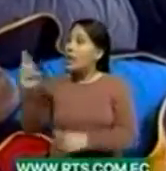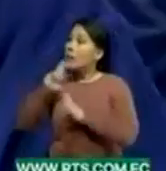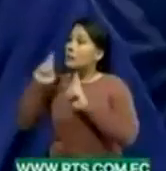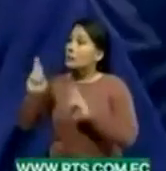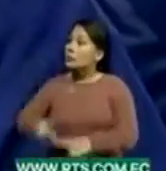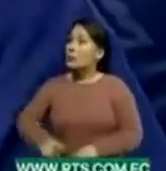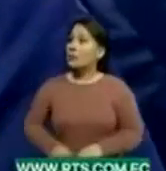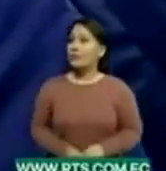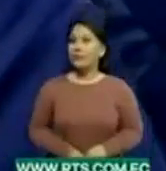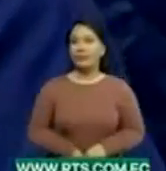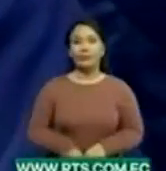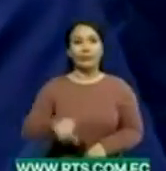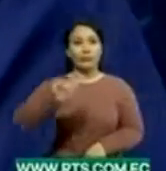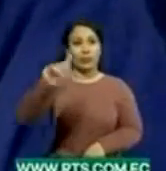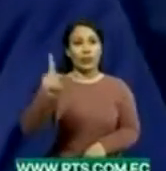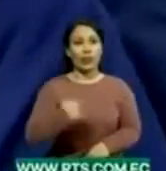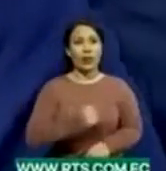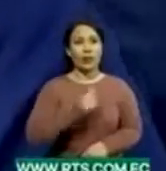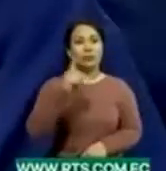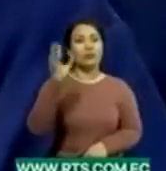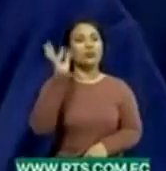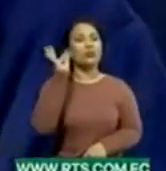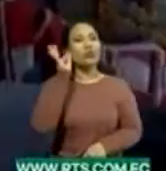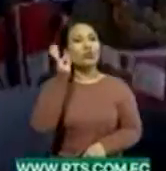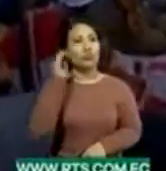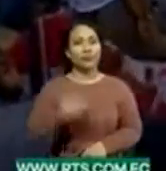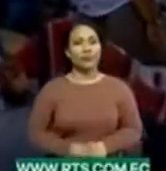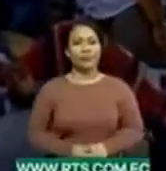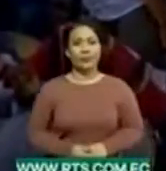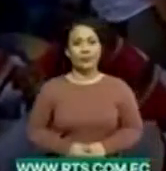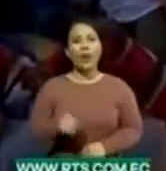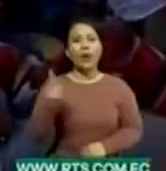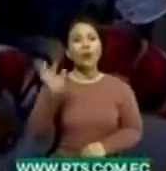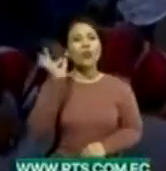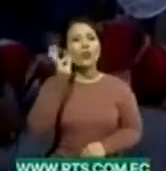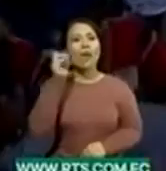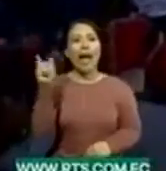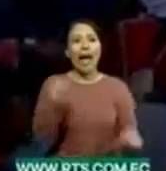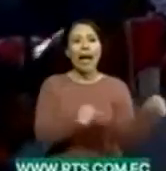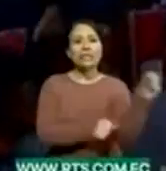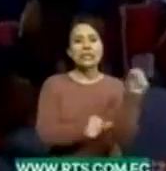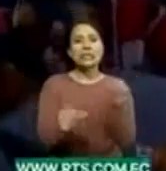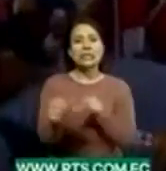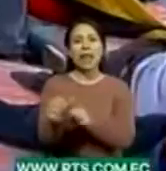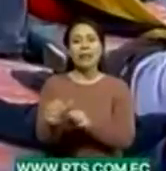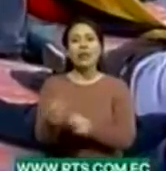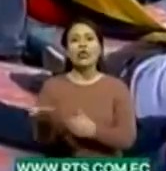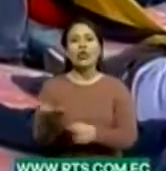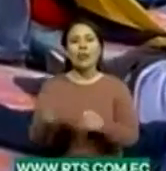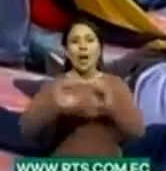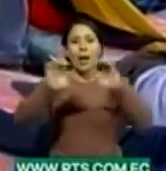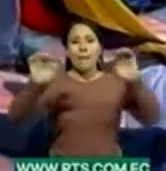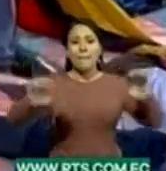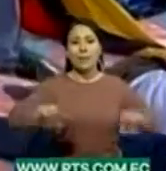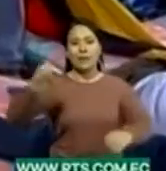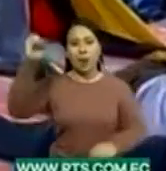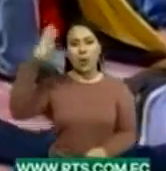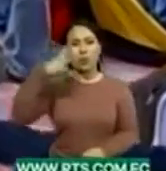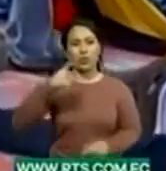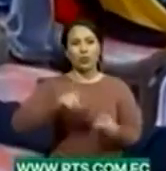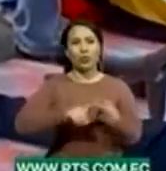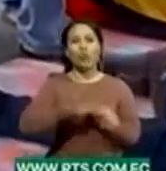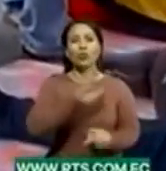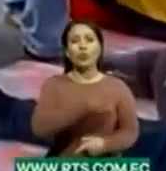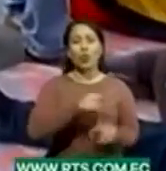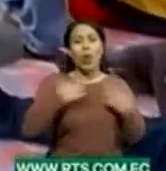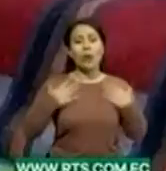contestados. A la huelga de hambre se sumó una mujer. Ella era asistente de gerencia de alumbrado público de la CENEL. Su